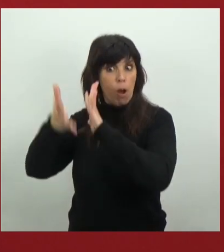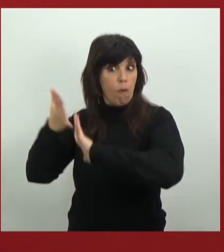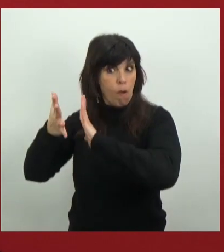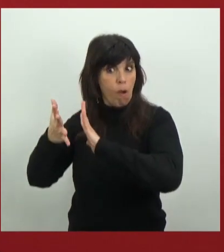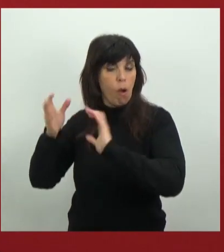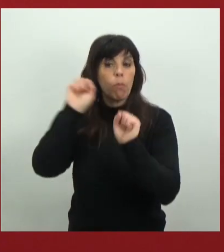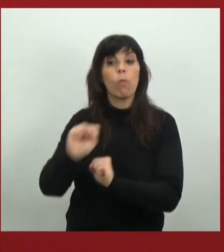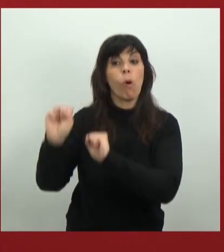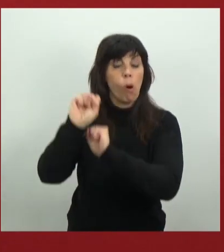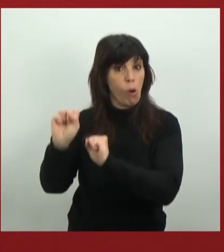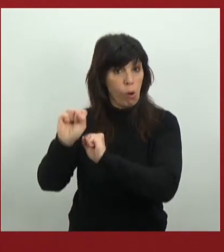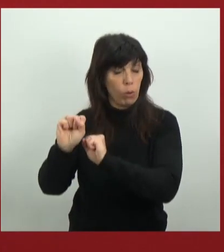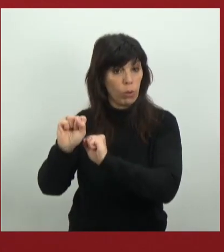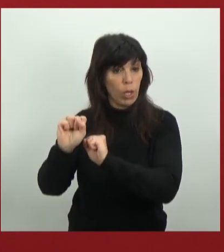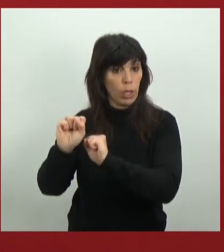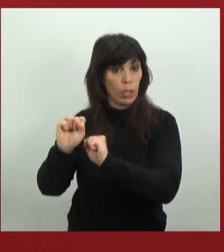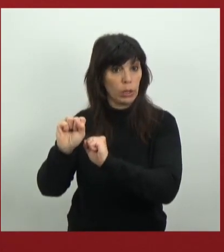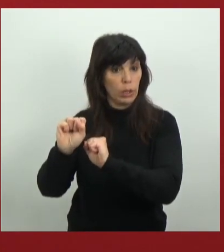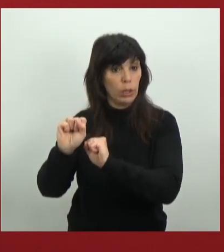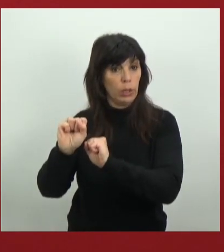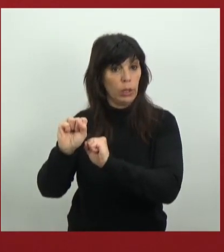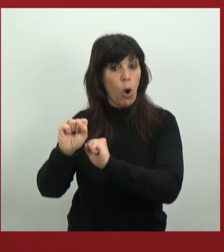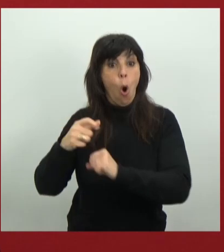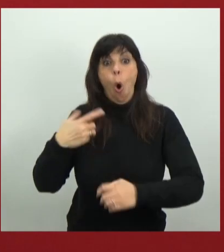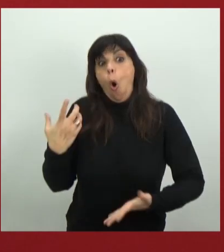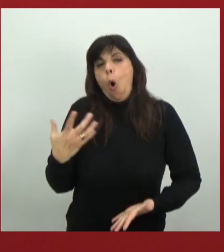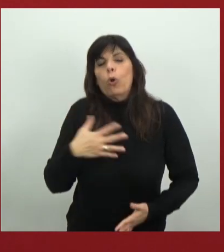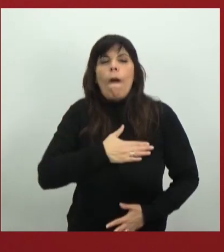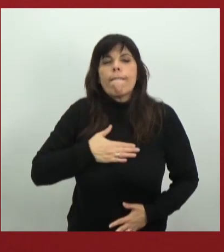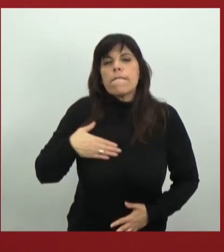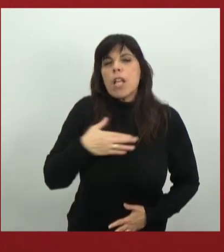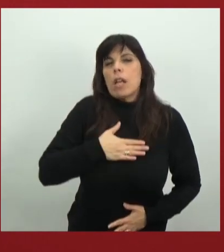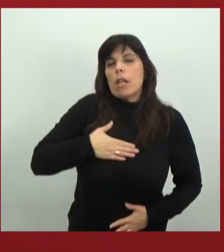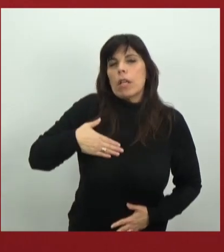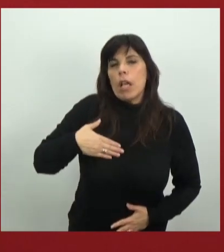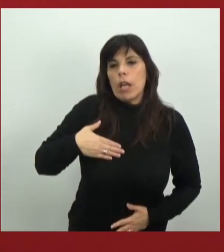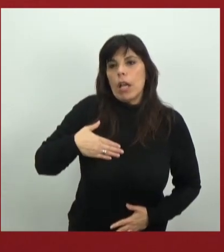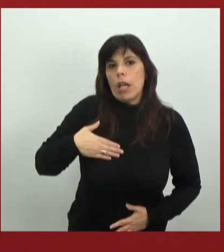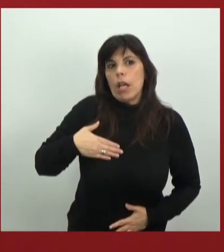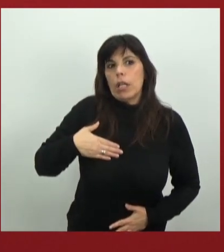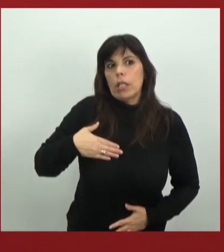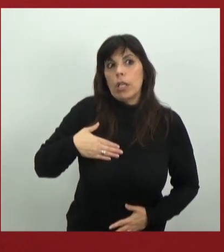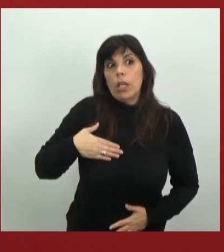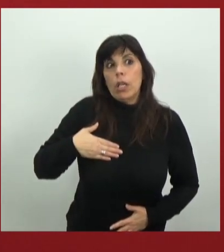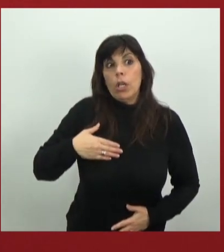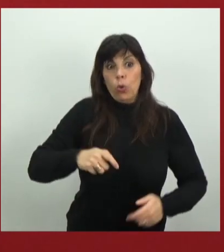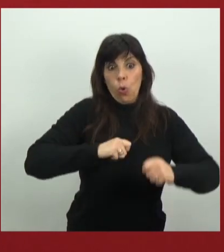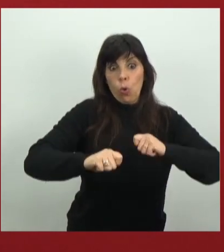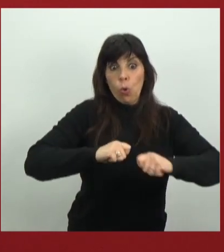si no pones bajo control tus deseos, esos deseos atraen esos poderes